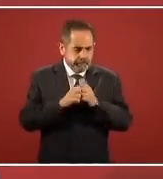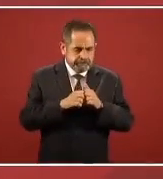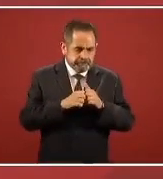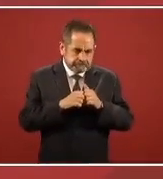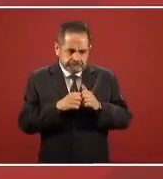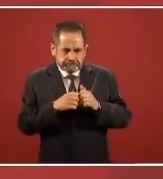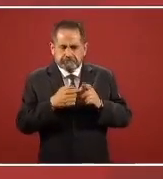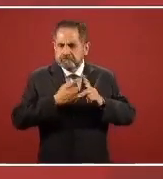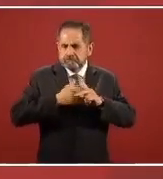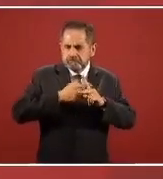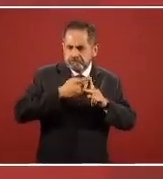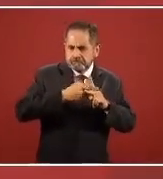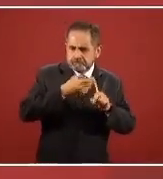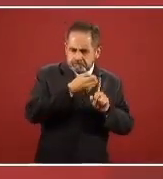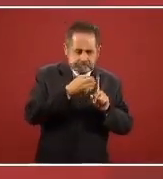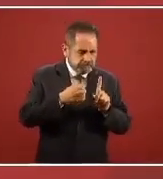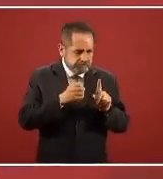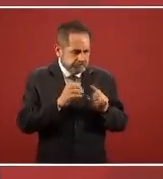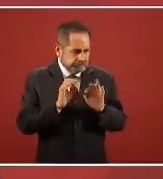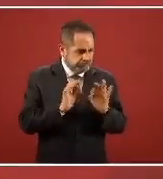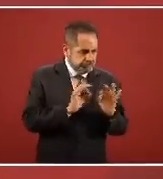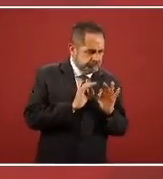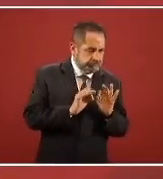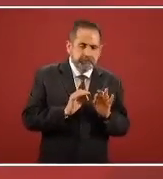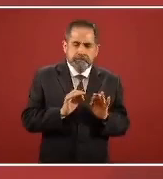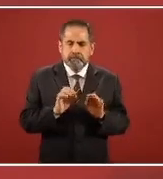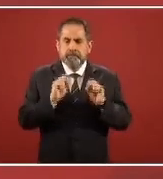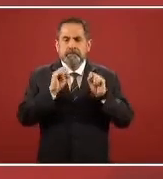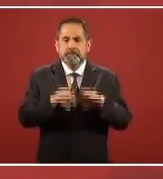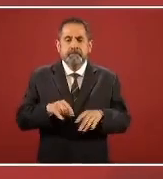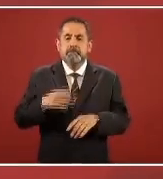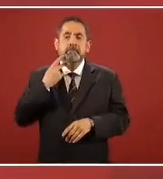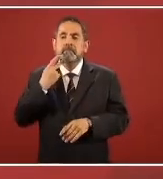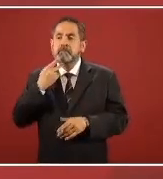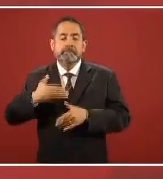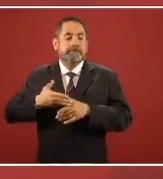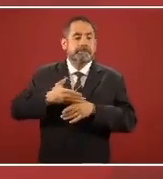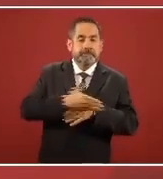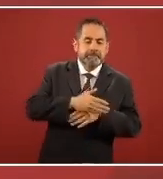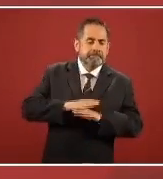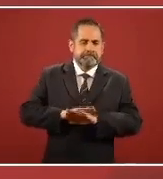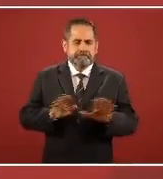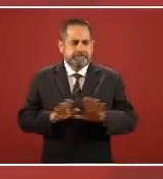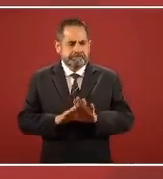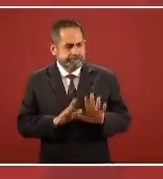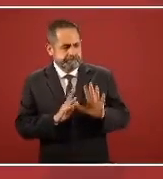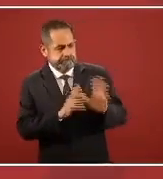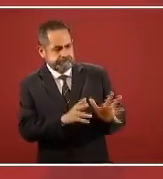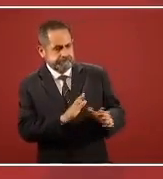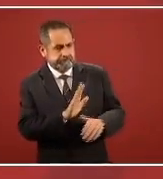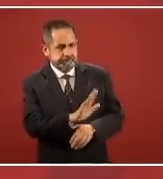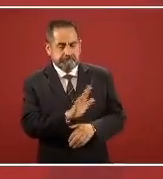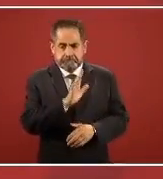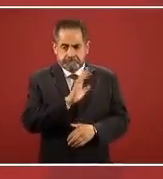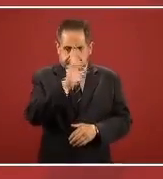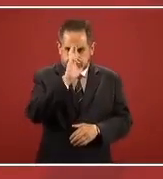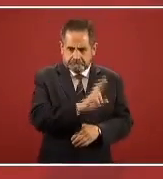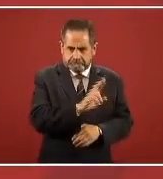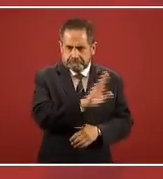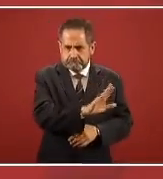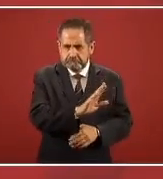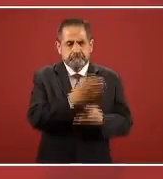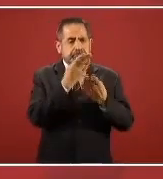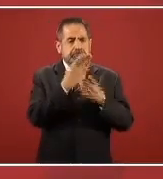técnica. In a technical way. Intervención política. Without political intervention. Por eso nuestro respeto a la autonomía del